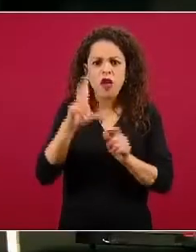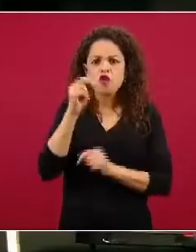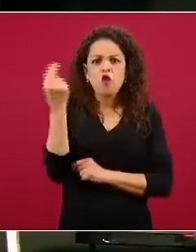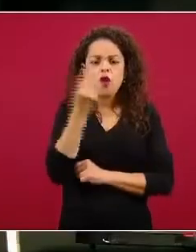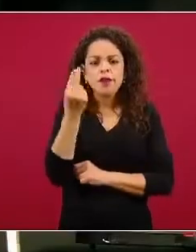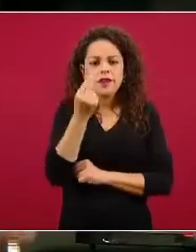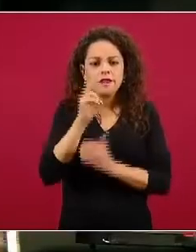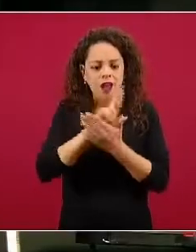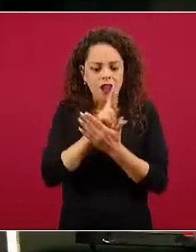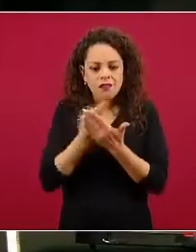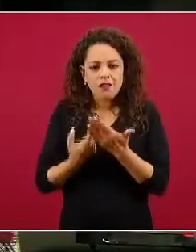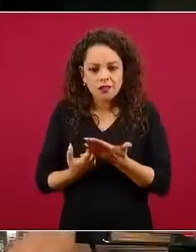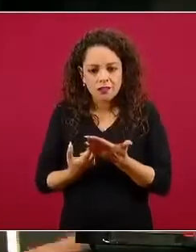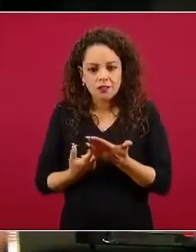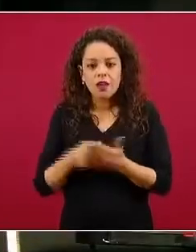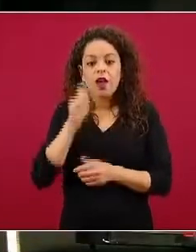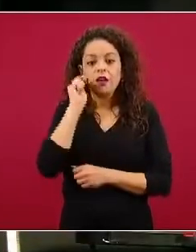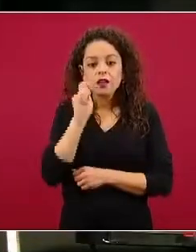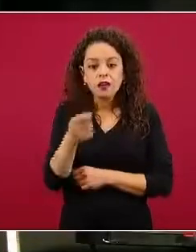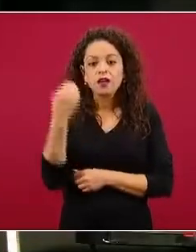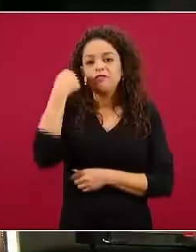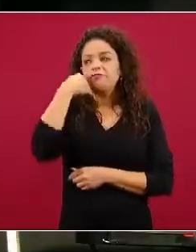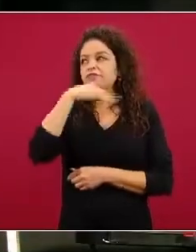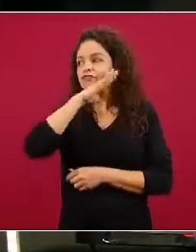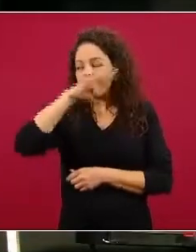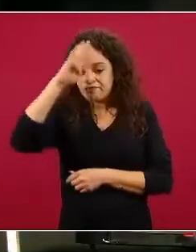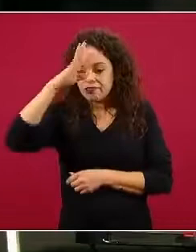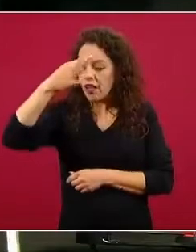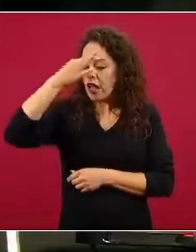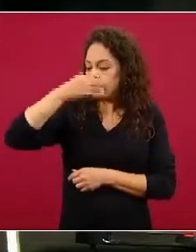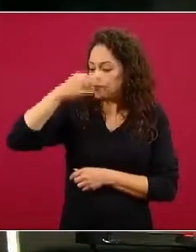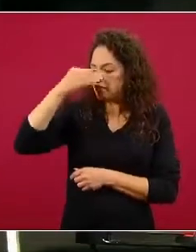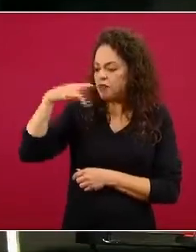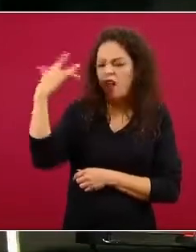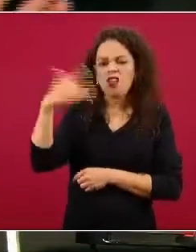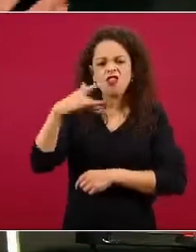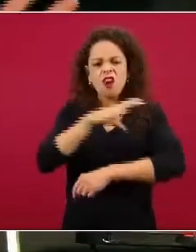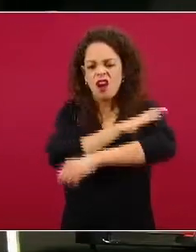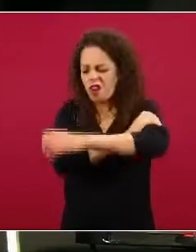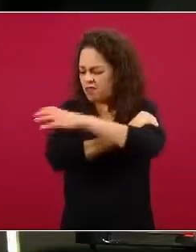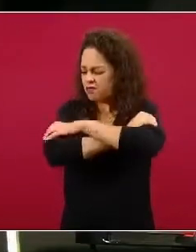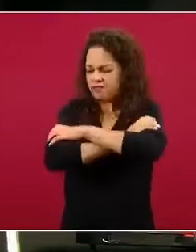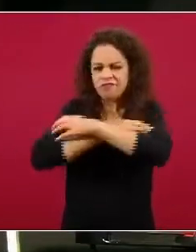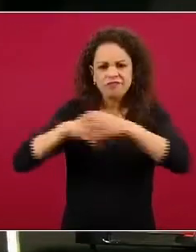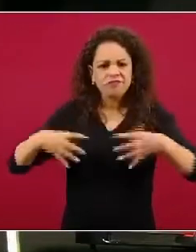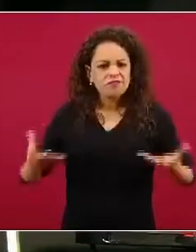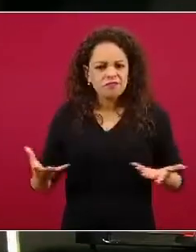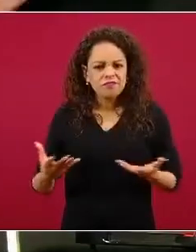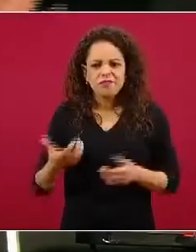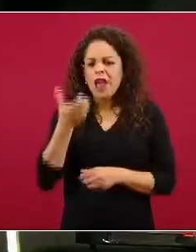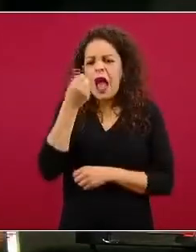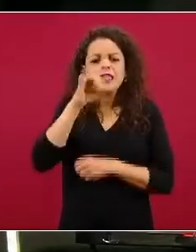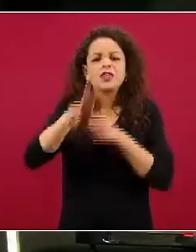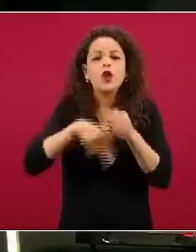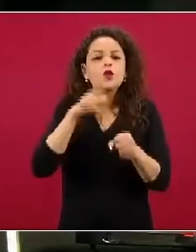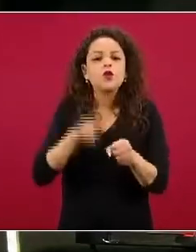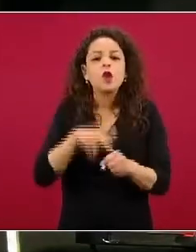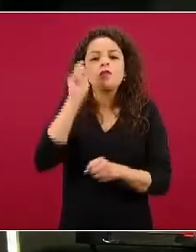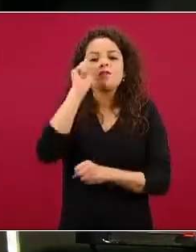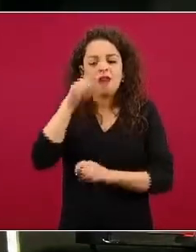alusión a la fiebre, el catarro, el dolor muscular, el síndrome catarral